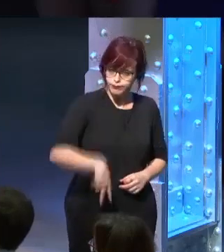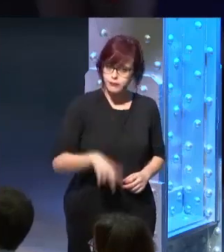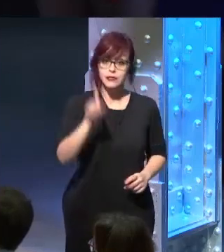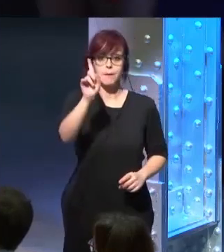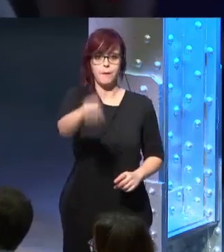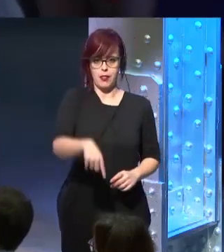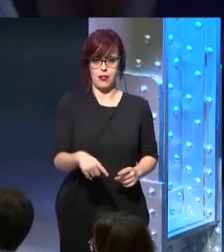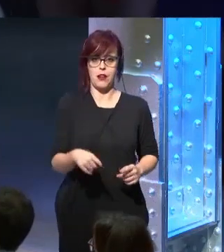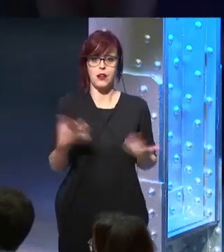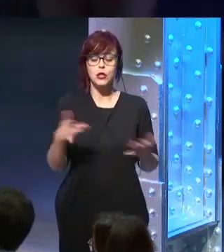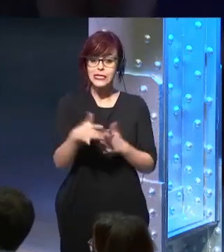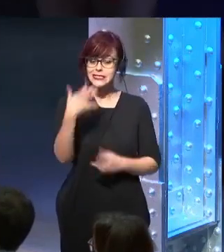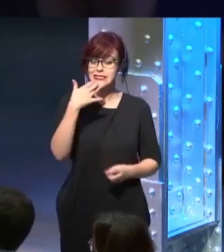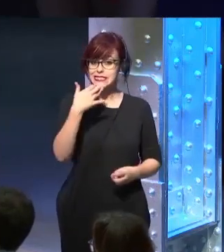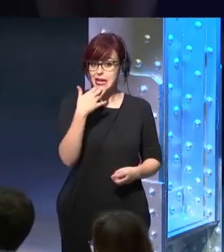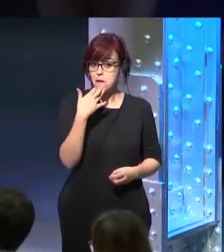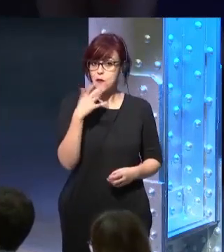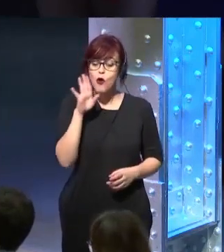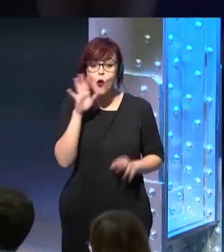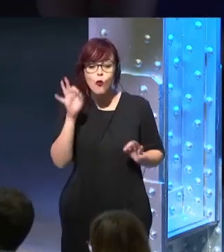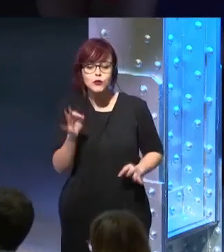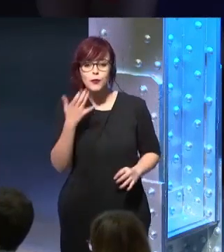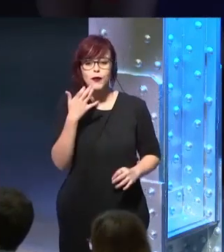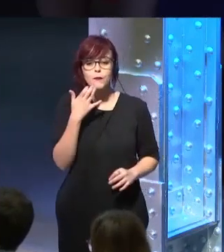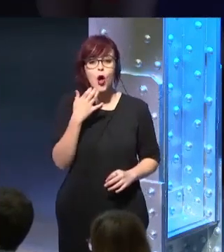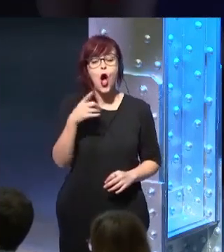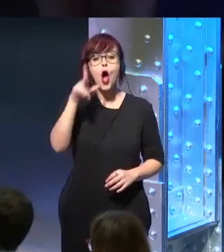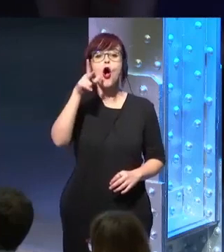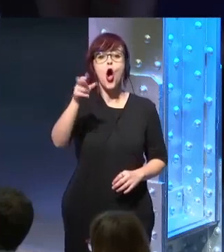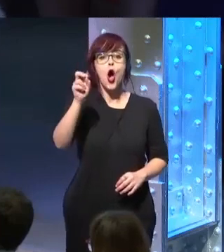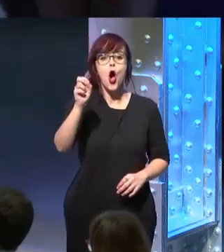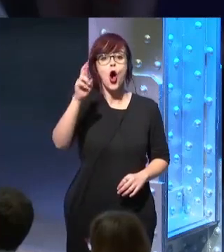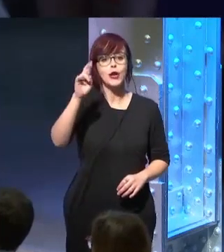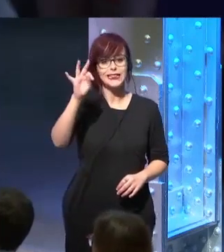se han comentado, las mujeres, una mujer llamada Hortensia,